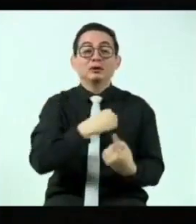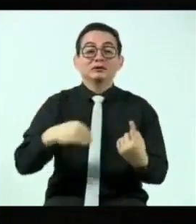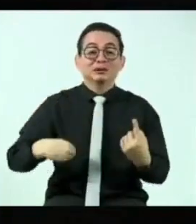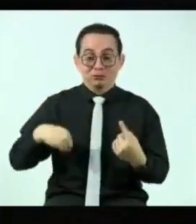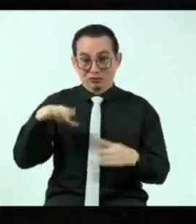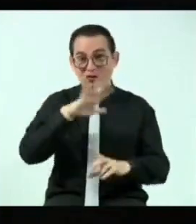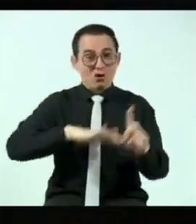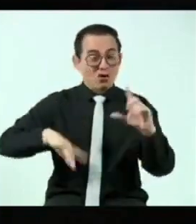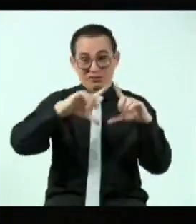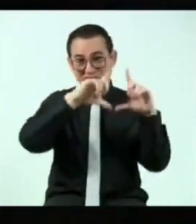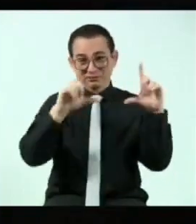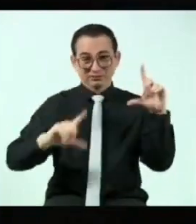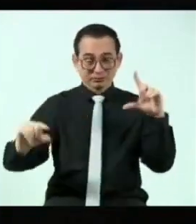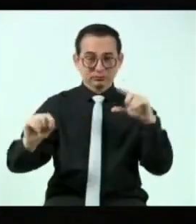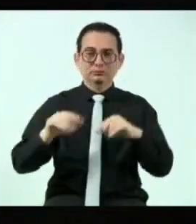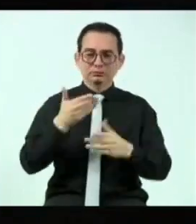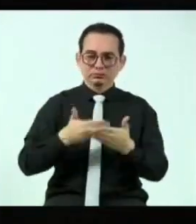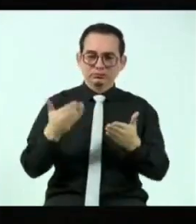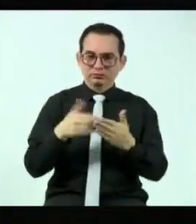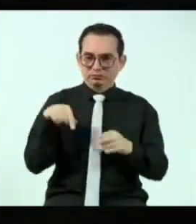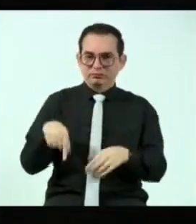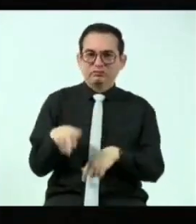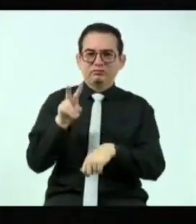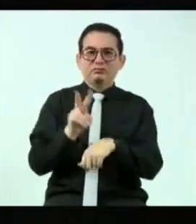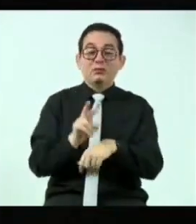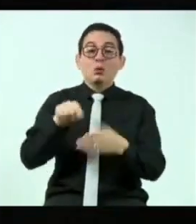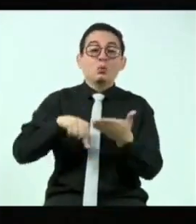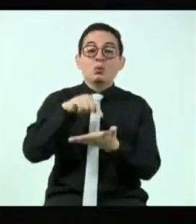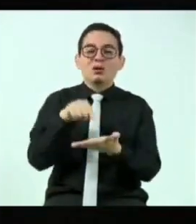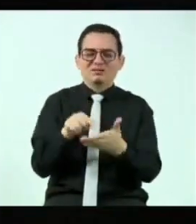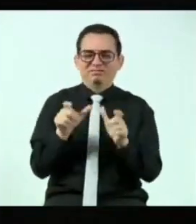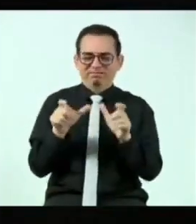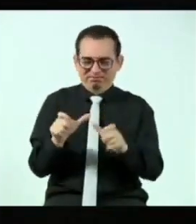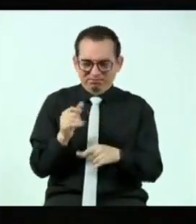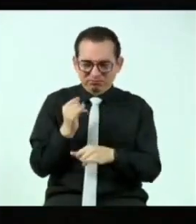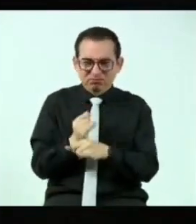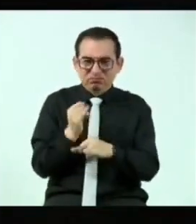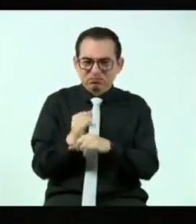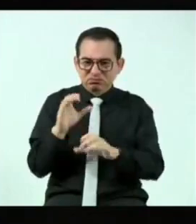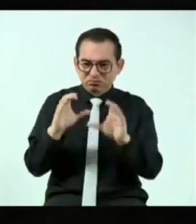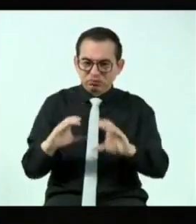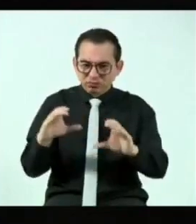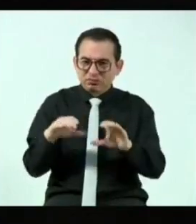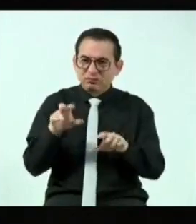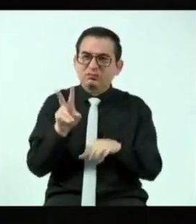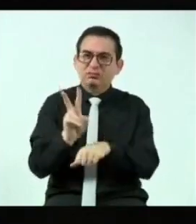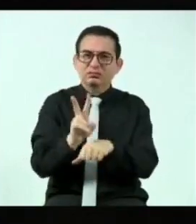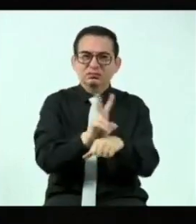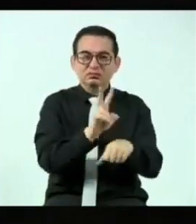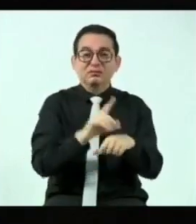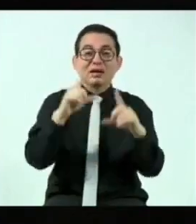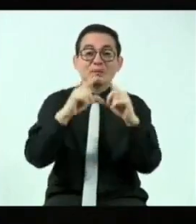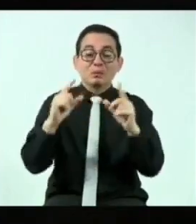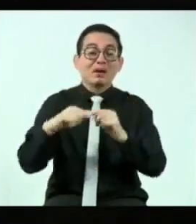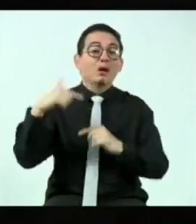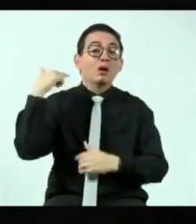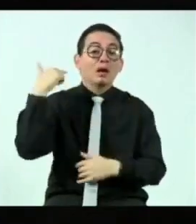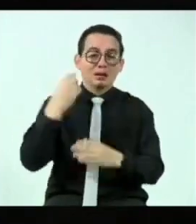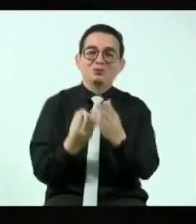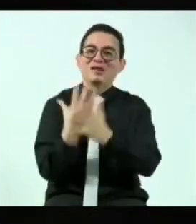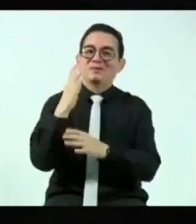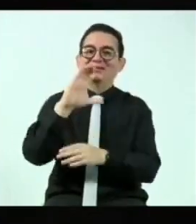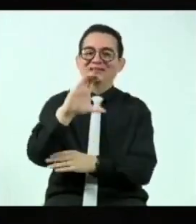tendremos el centro de inteligencia más importante del país en Zapopan y en Guadalajara construir los mejores